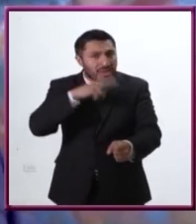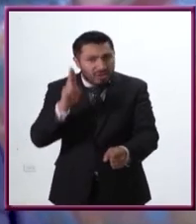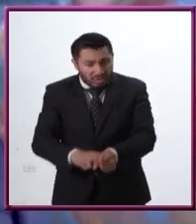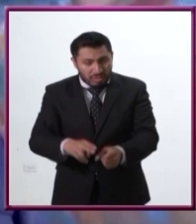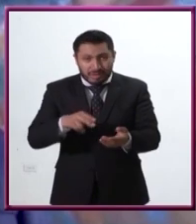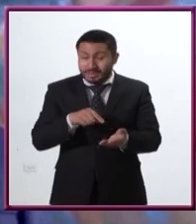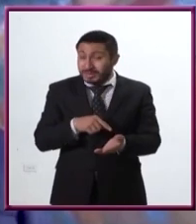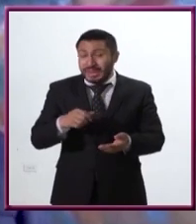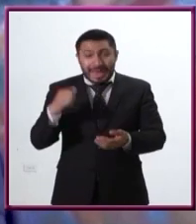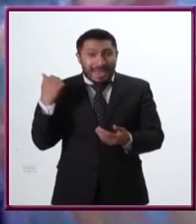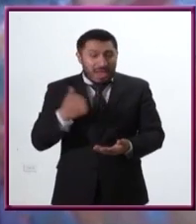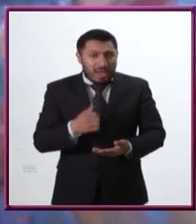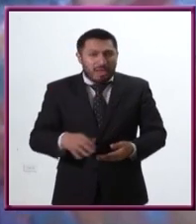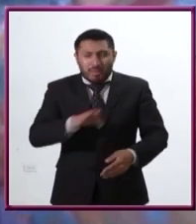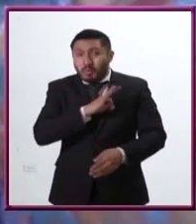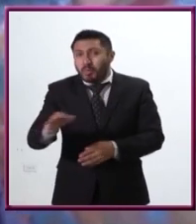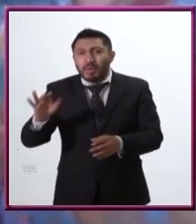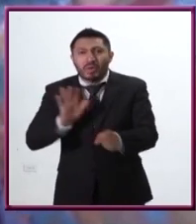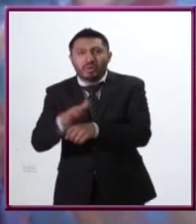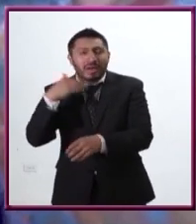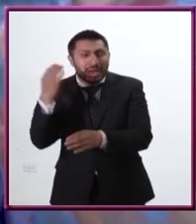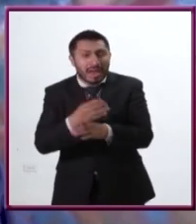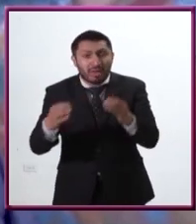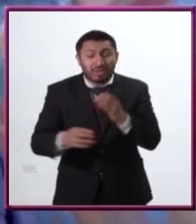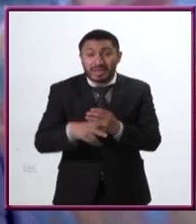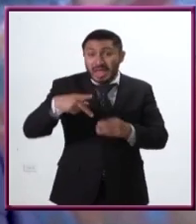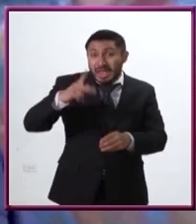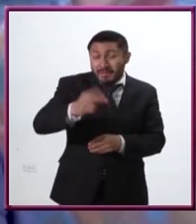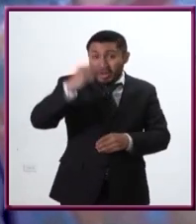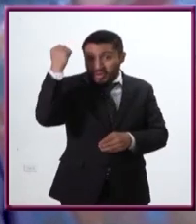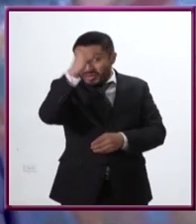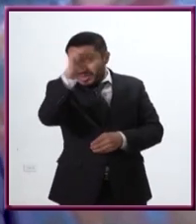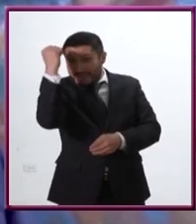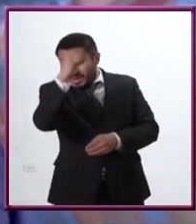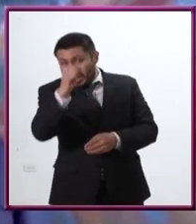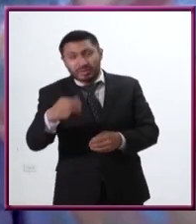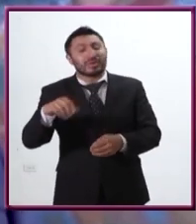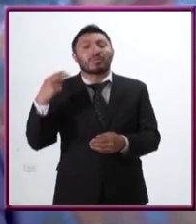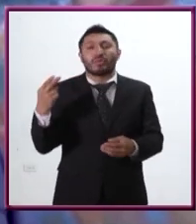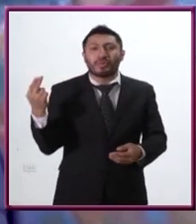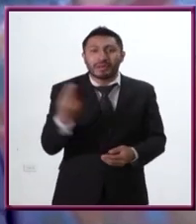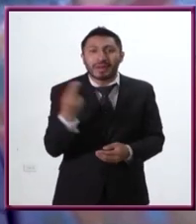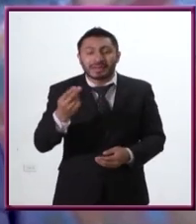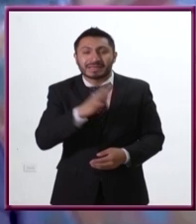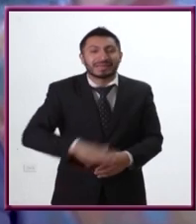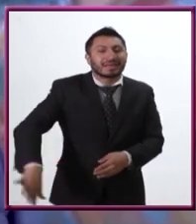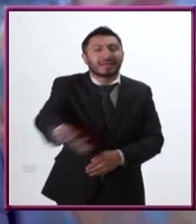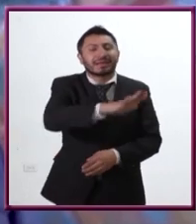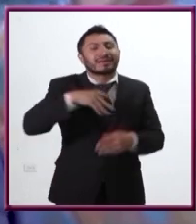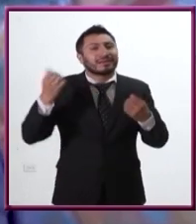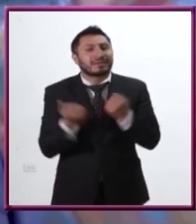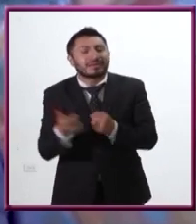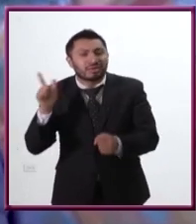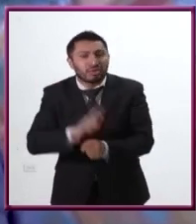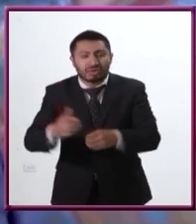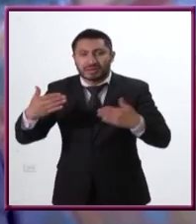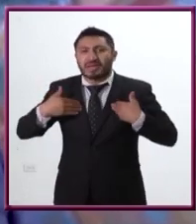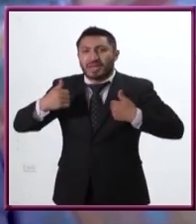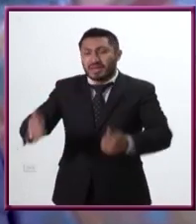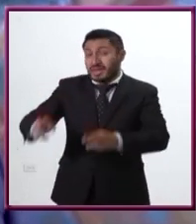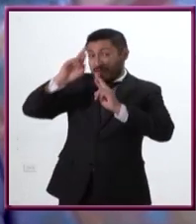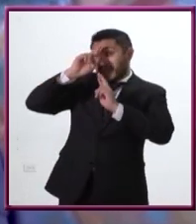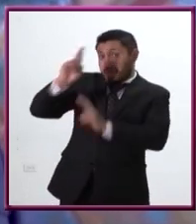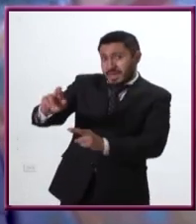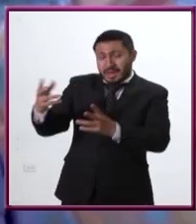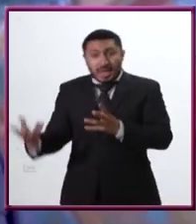intervención temprana, que sí requiere de diagnóstico temprana, pero lo que más necesita es comprensión de la sociedad para una manera distinta de procesar la